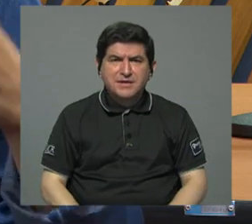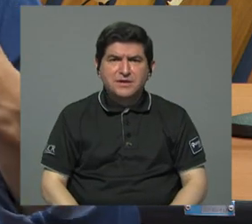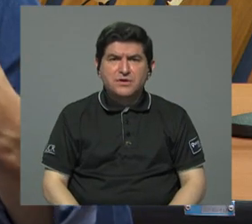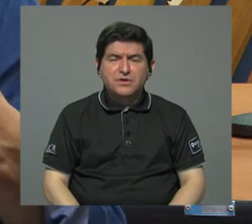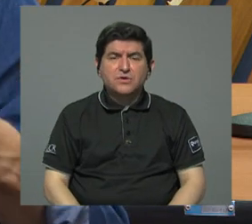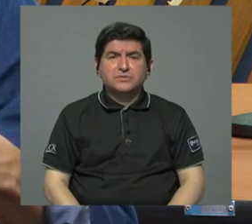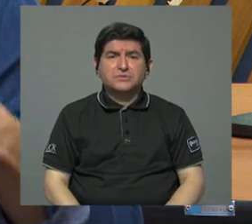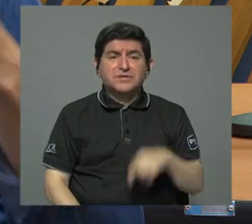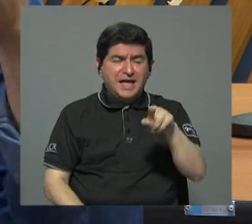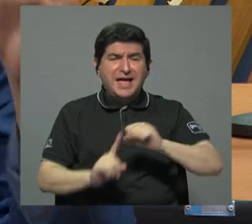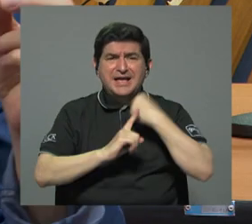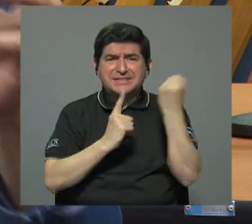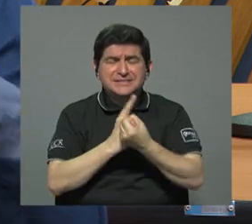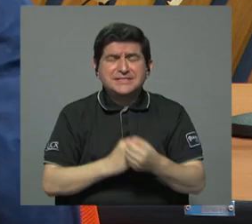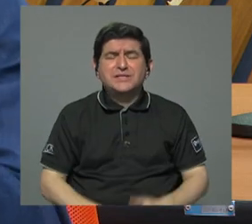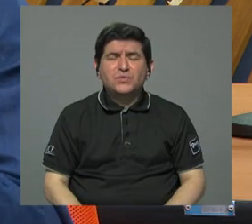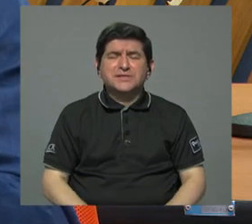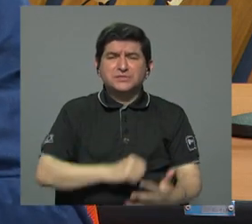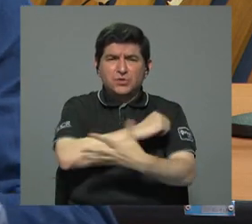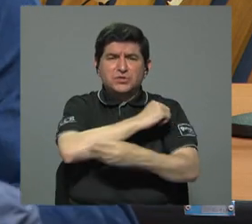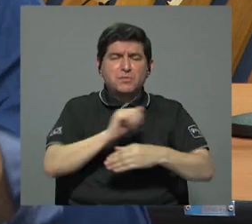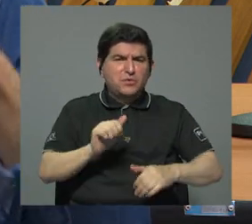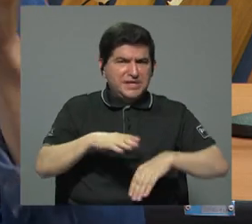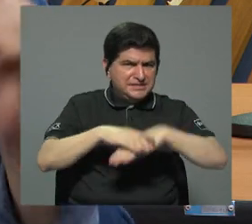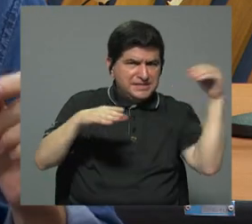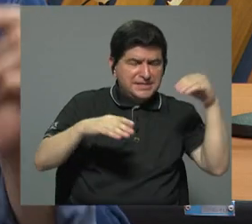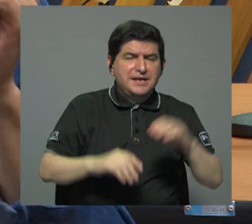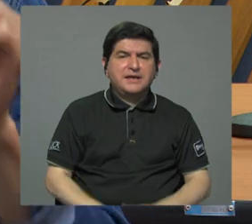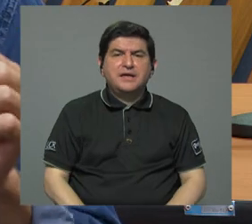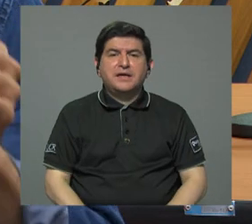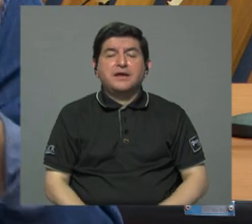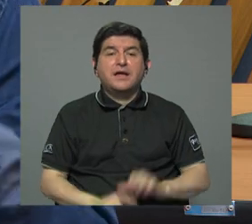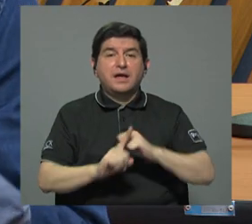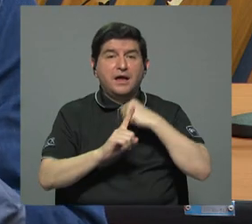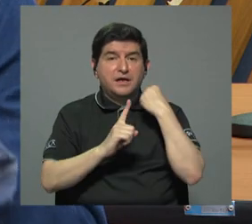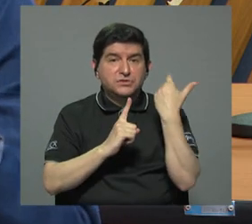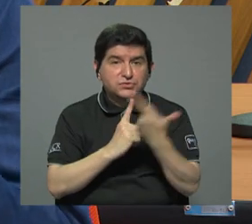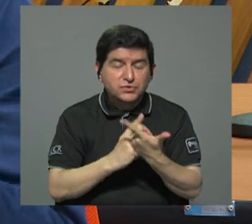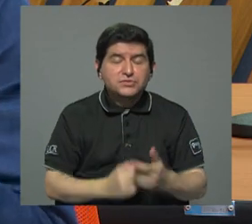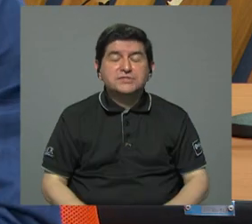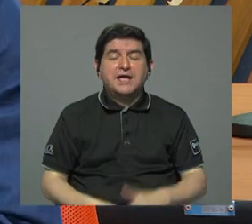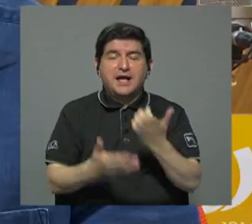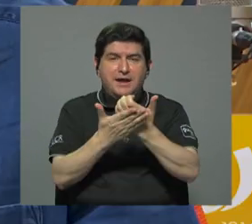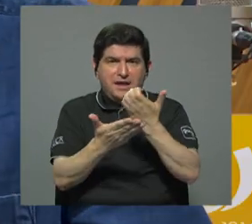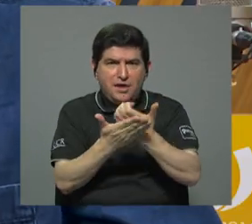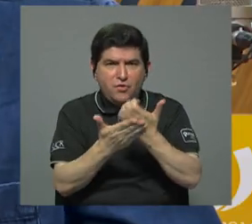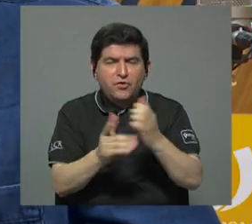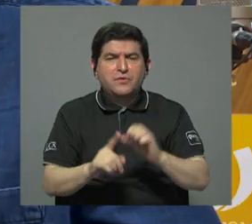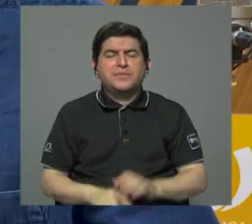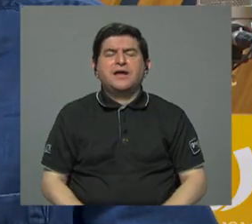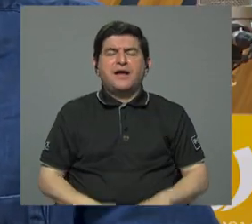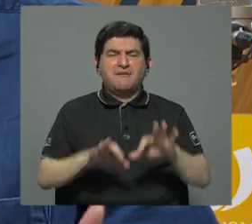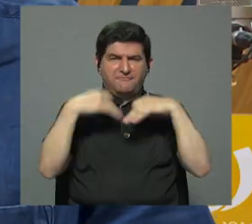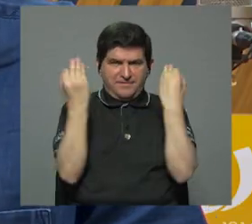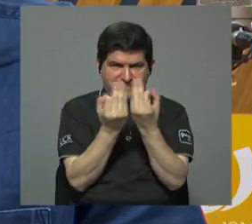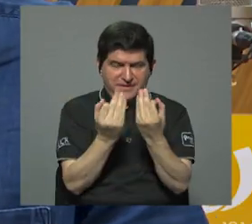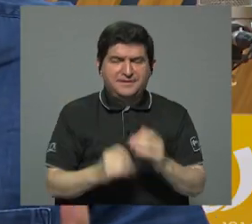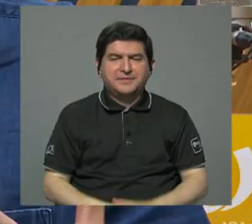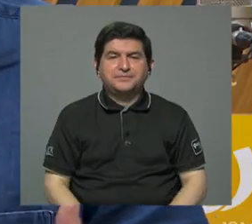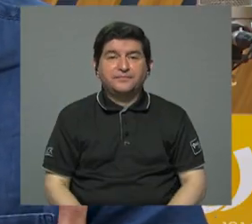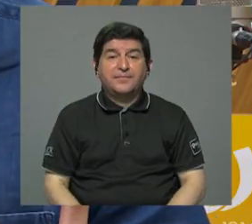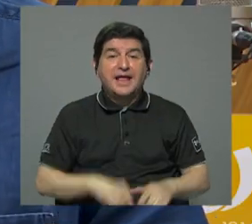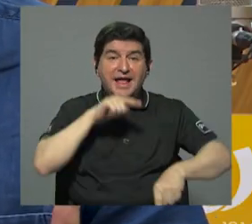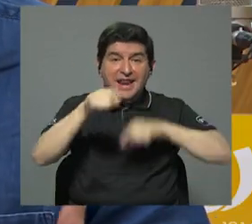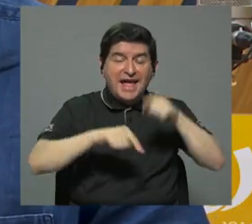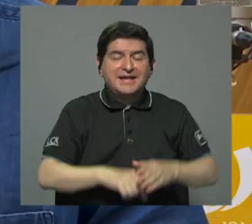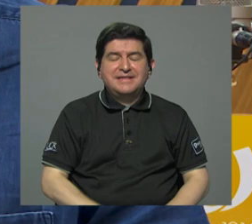excedan la línea de pobreza por mejoras transitorias en la situación socioeconómica de la familia solicitante del servicio. De esa manera, la crítica del